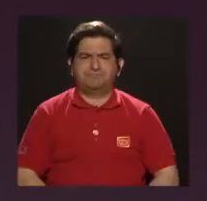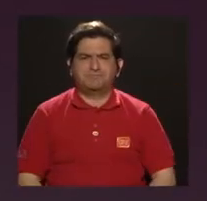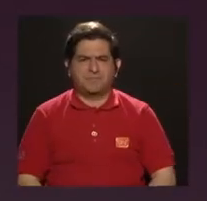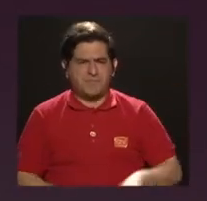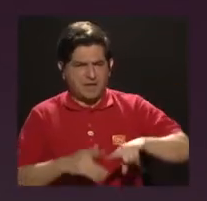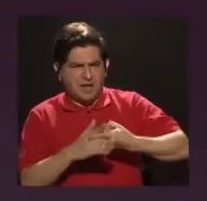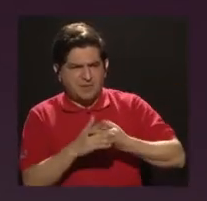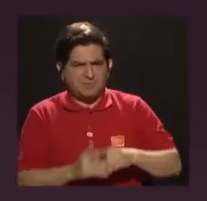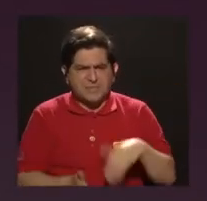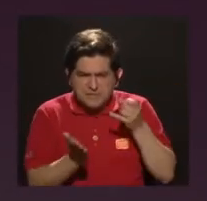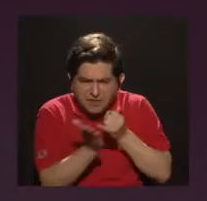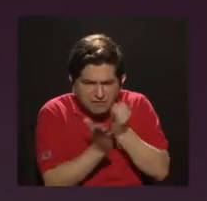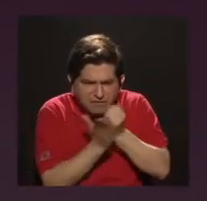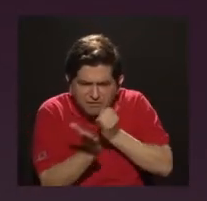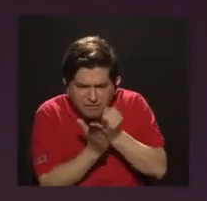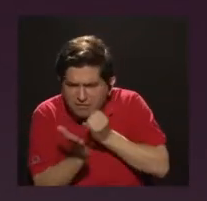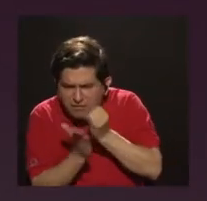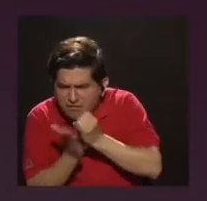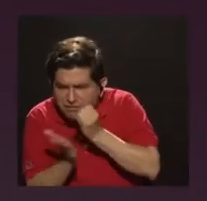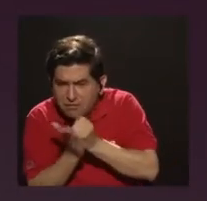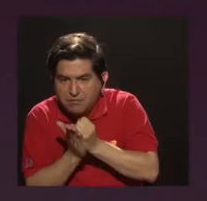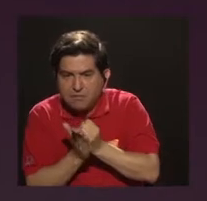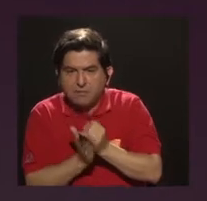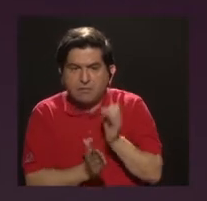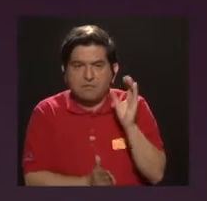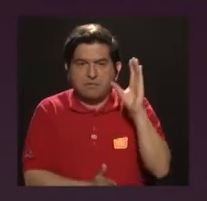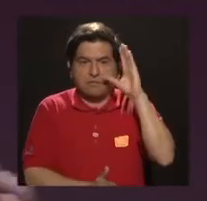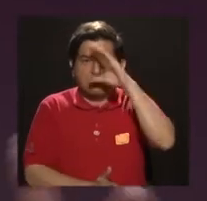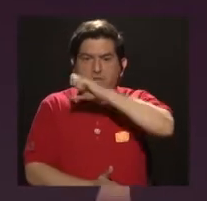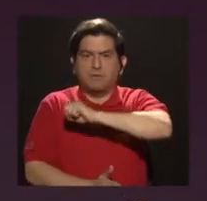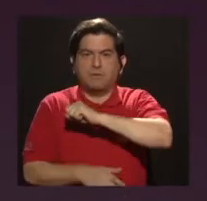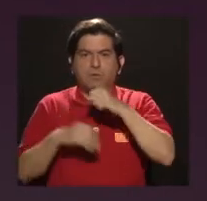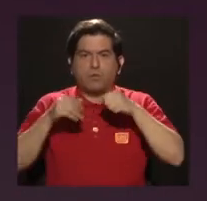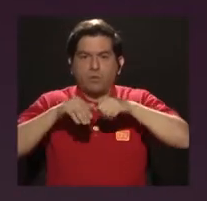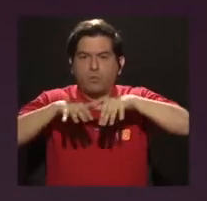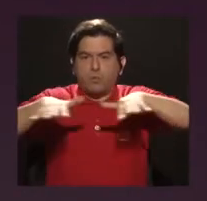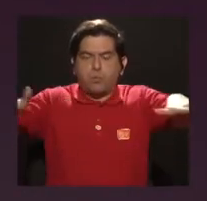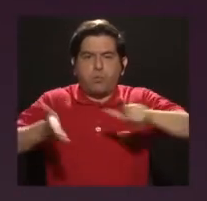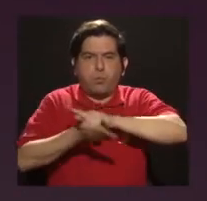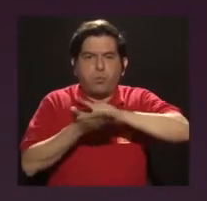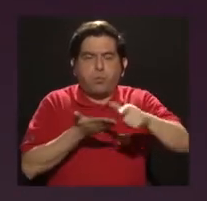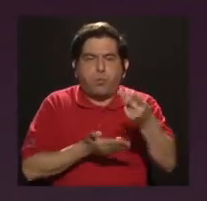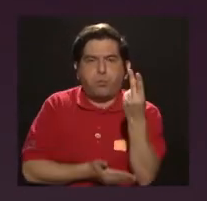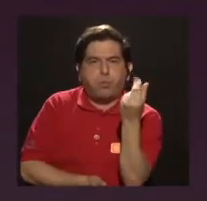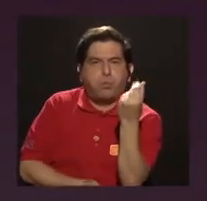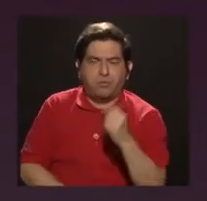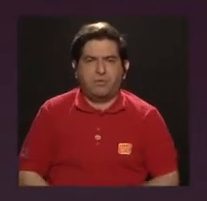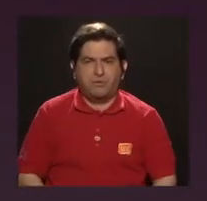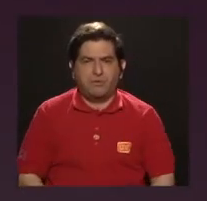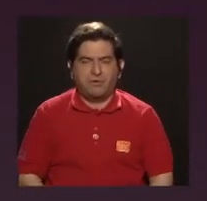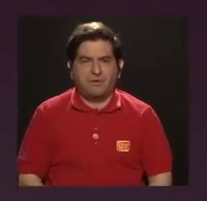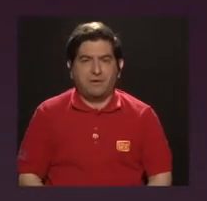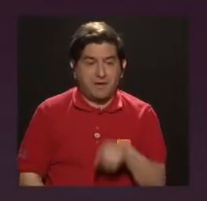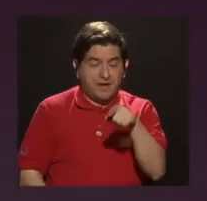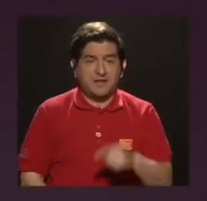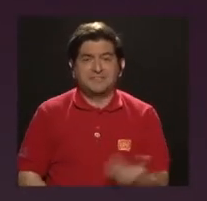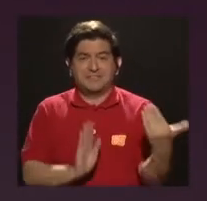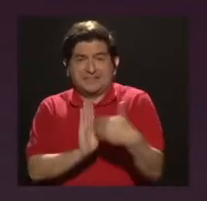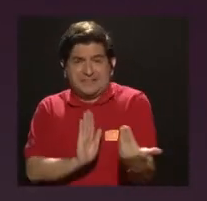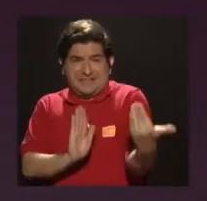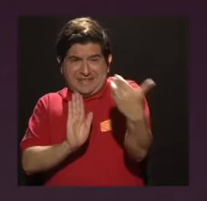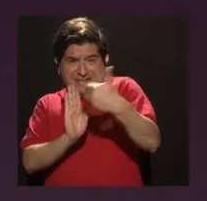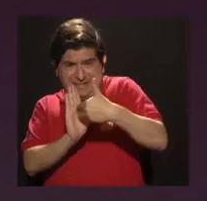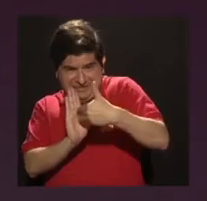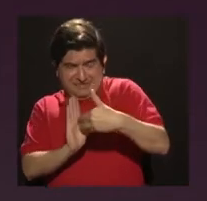comenzaron a esculcar y fueron determinando que ve una gran red de lavado de dinero que ha tocado y ha